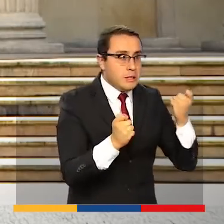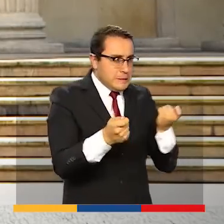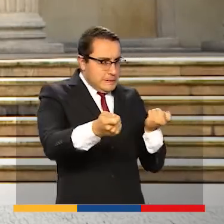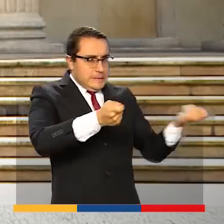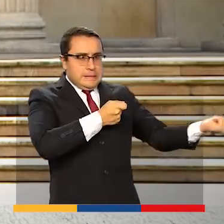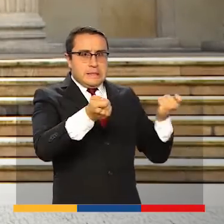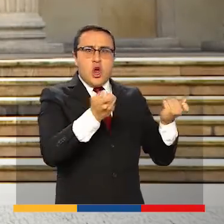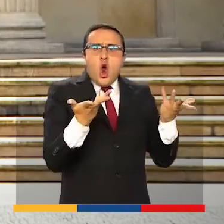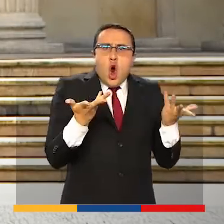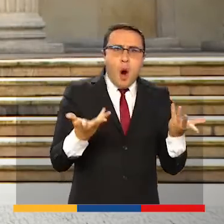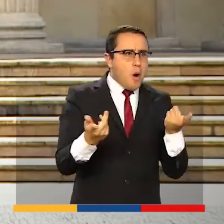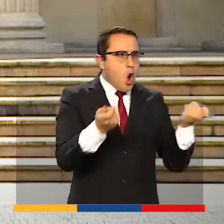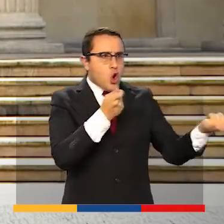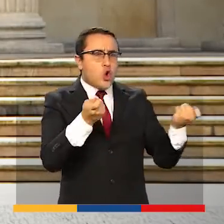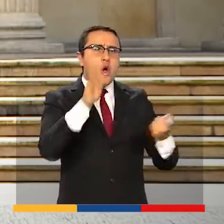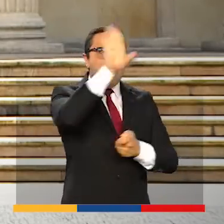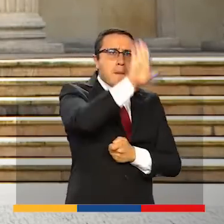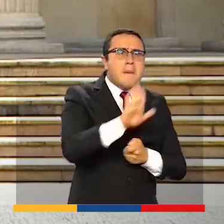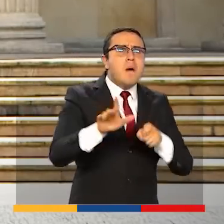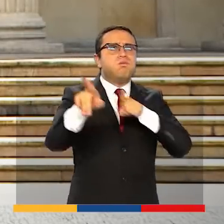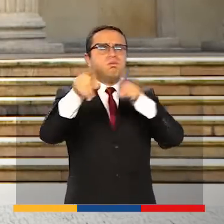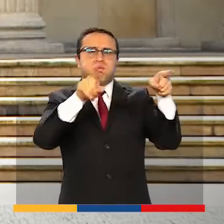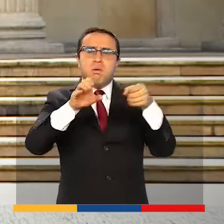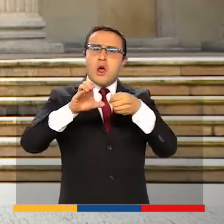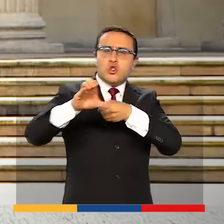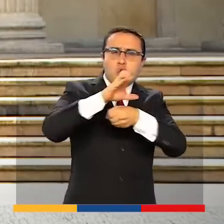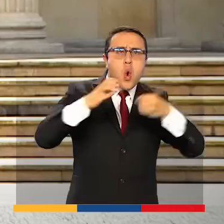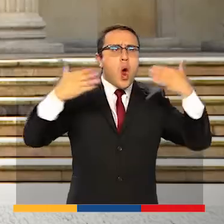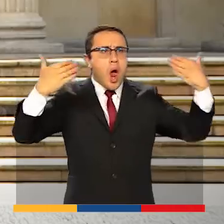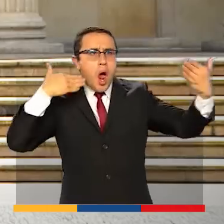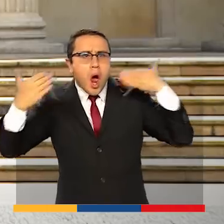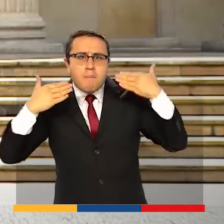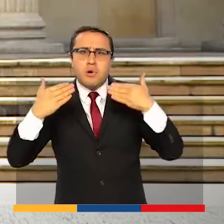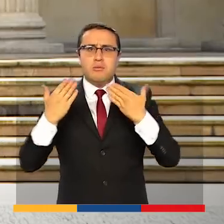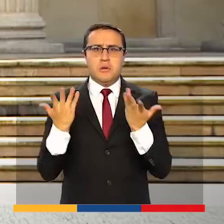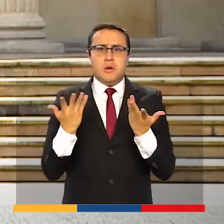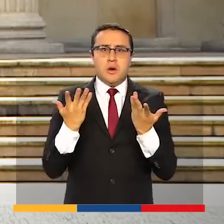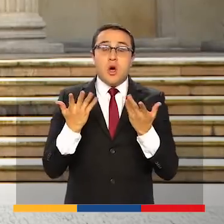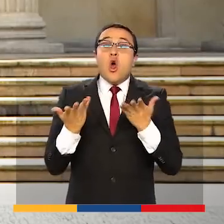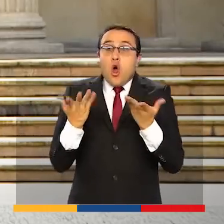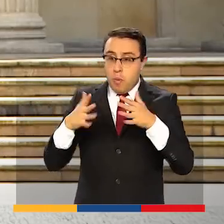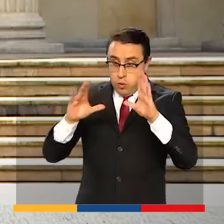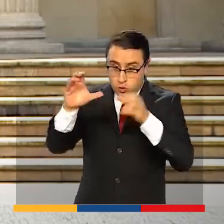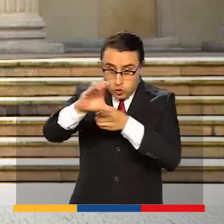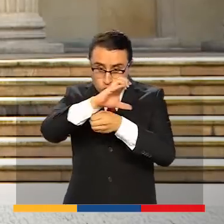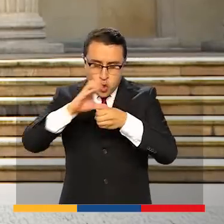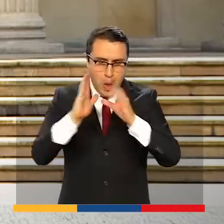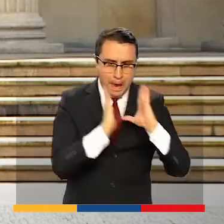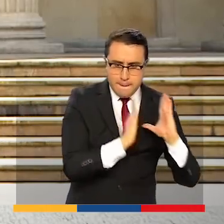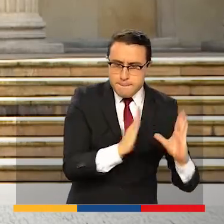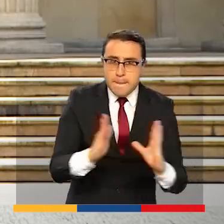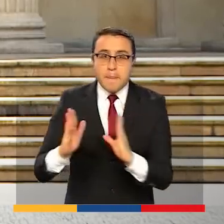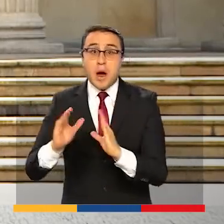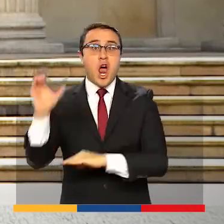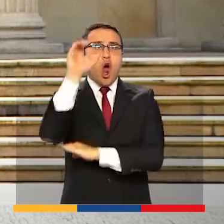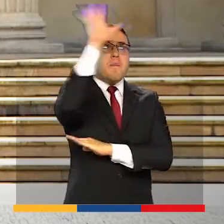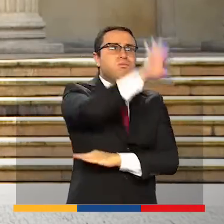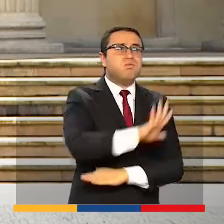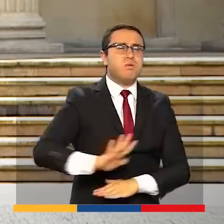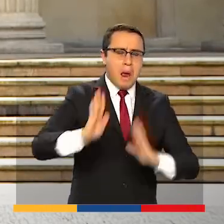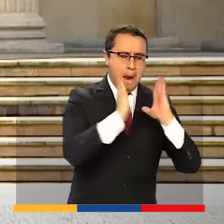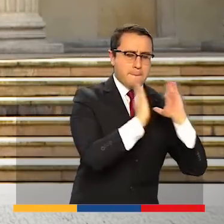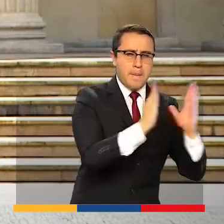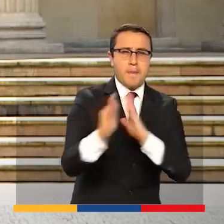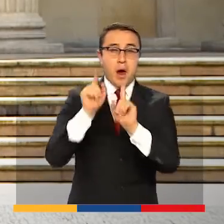en nuestras ciudades y veredas, de la seguridad humana, del ordenamiento territorial hacia la paz